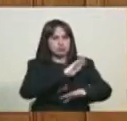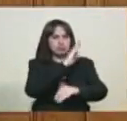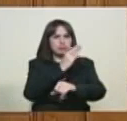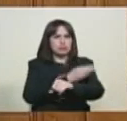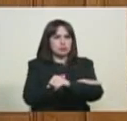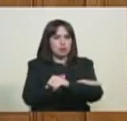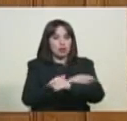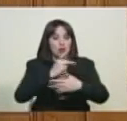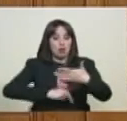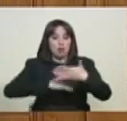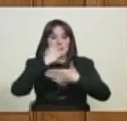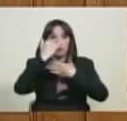se trata de un proyecto político.